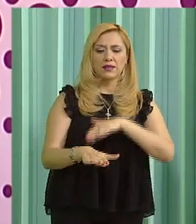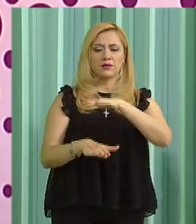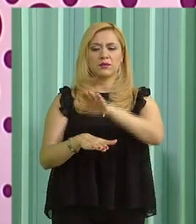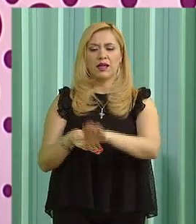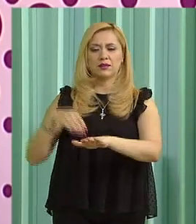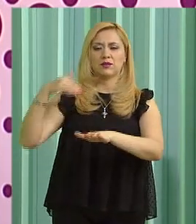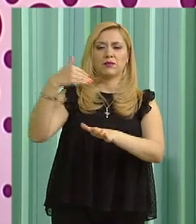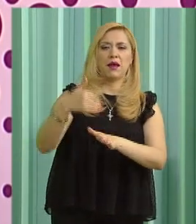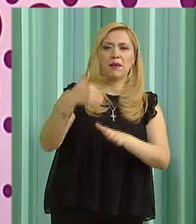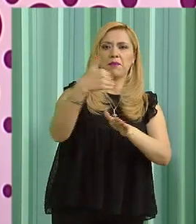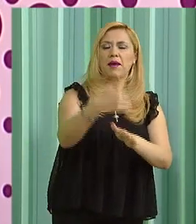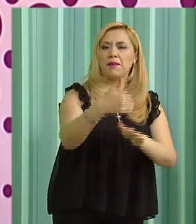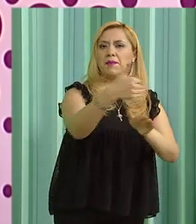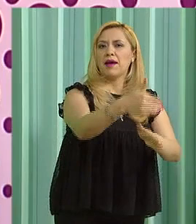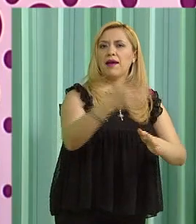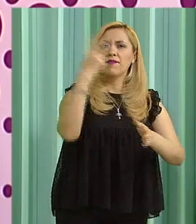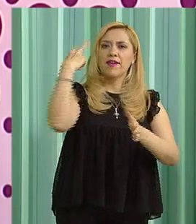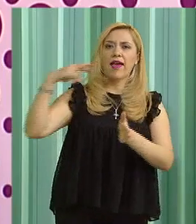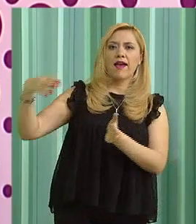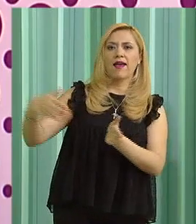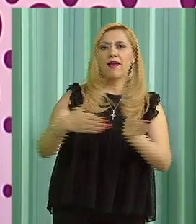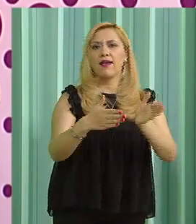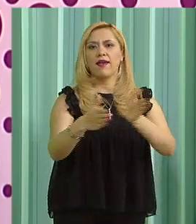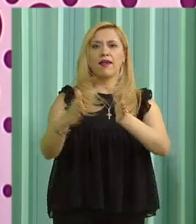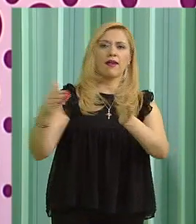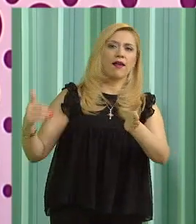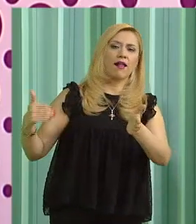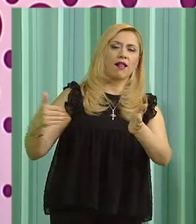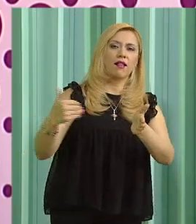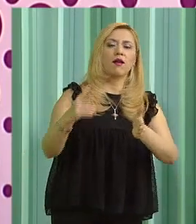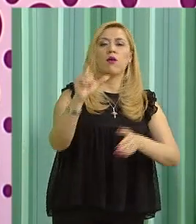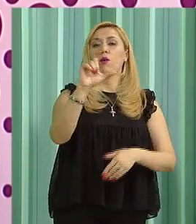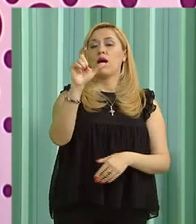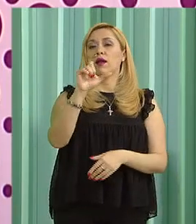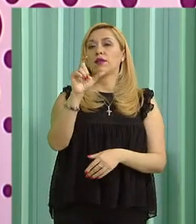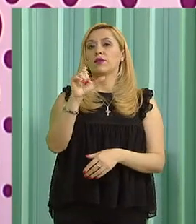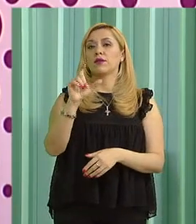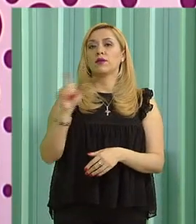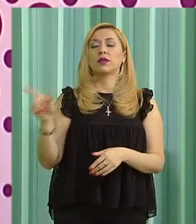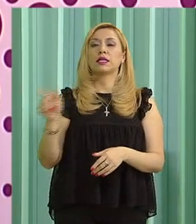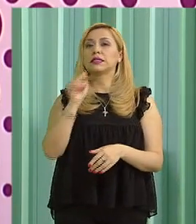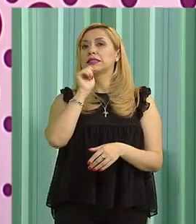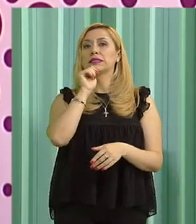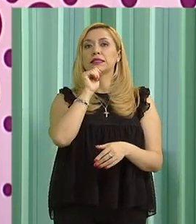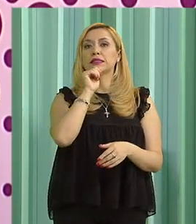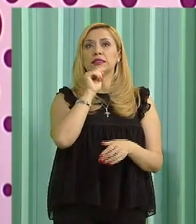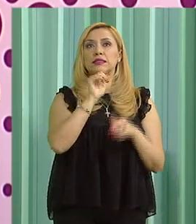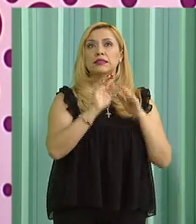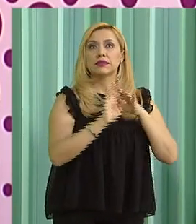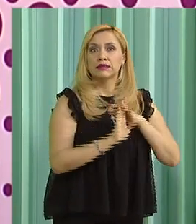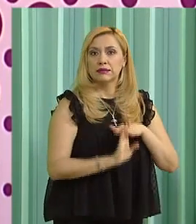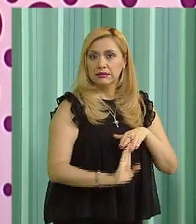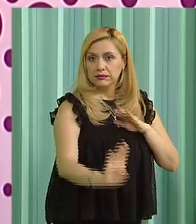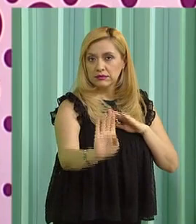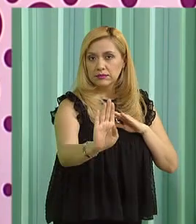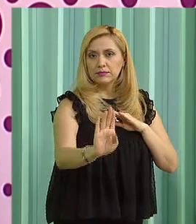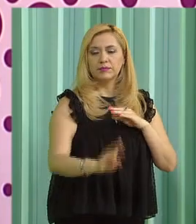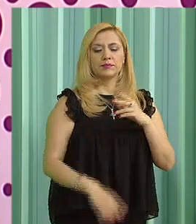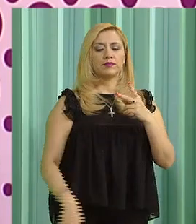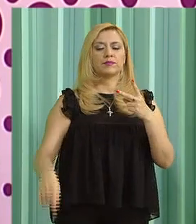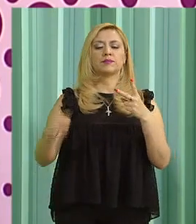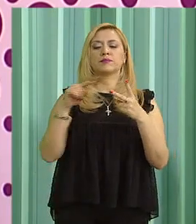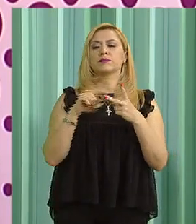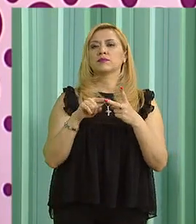4 momentos principales que son el momento pre-migratorio, el momento